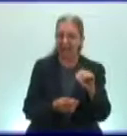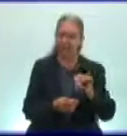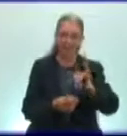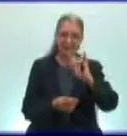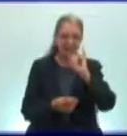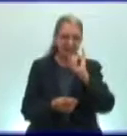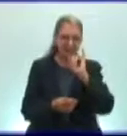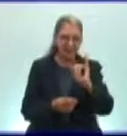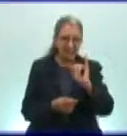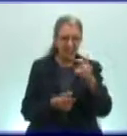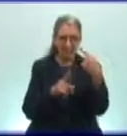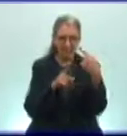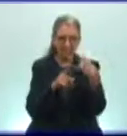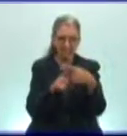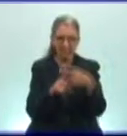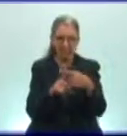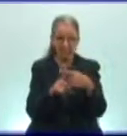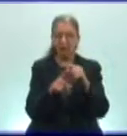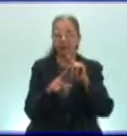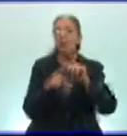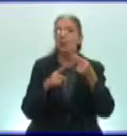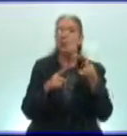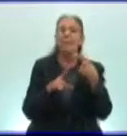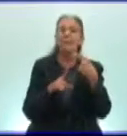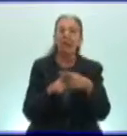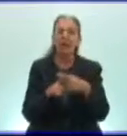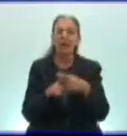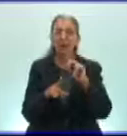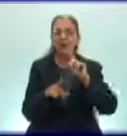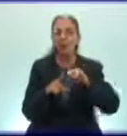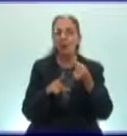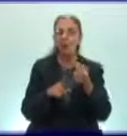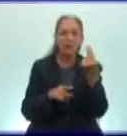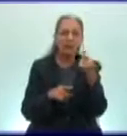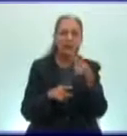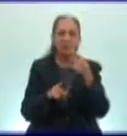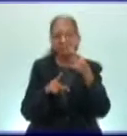Su carga nuclear es 6 positiva.